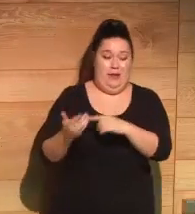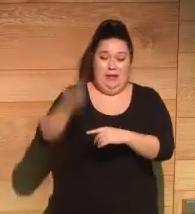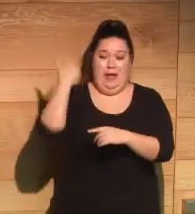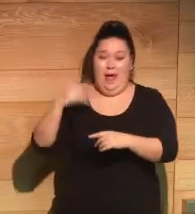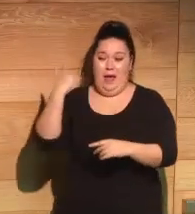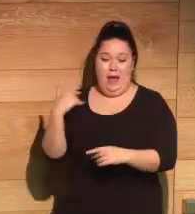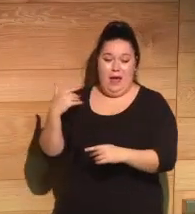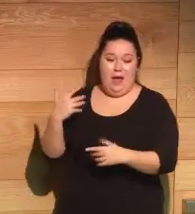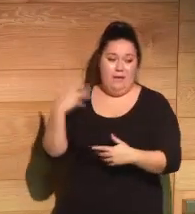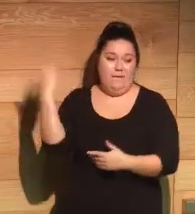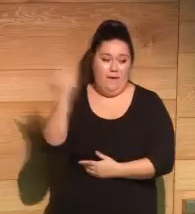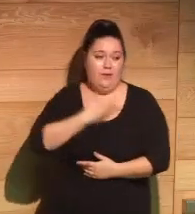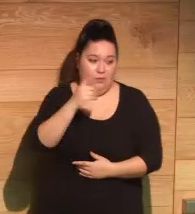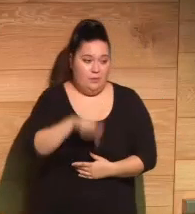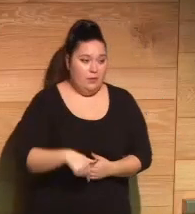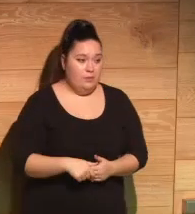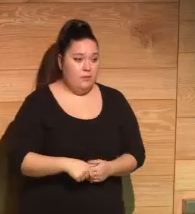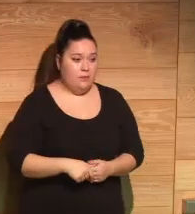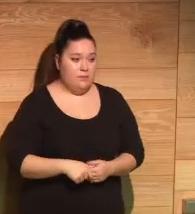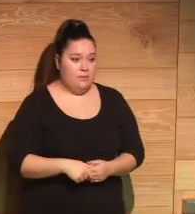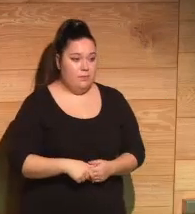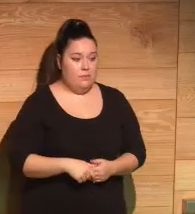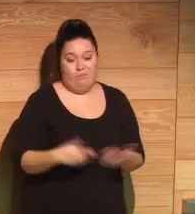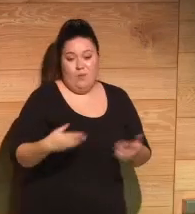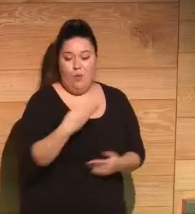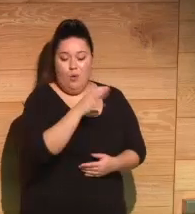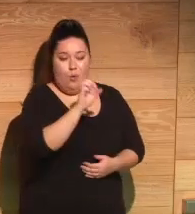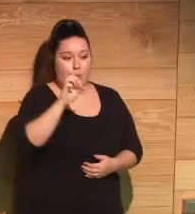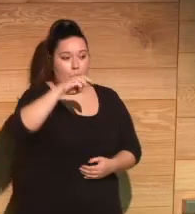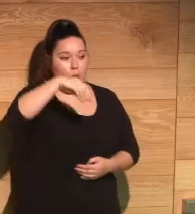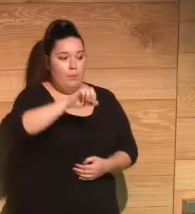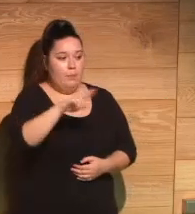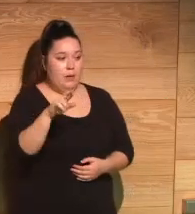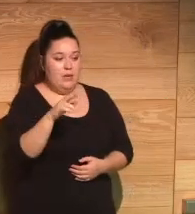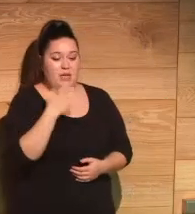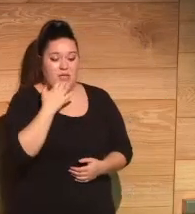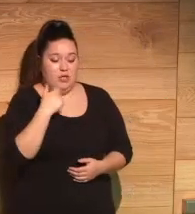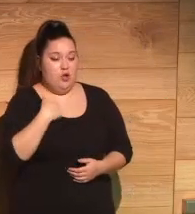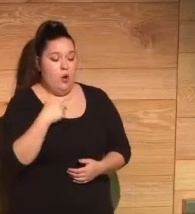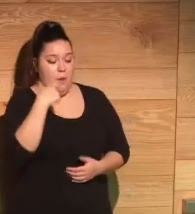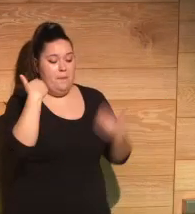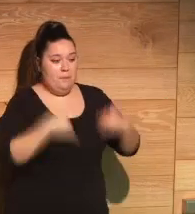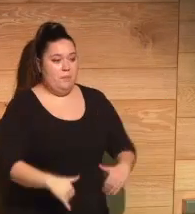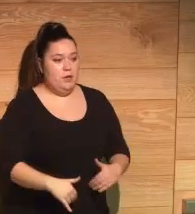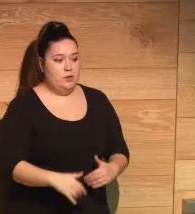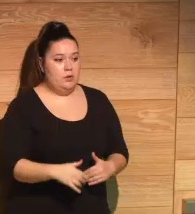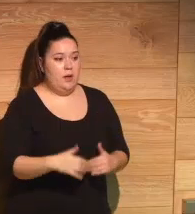bueno, y ¿qué le importa ser un boomer al tipo que está en el campo de refugiados de Moria? O sea,